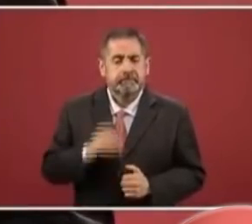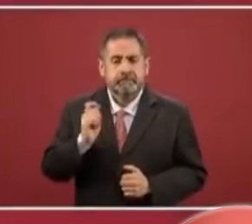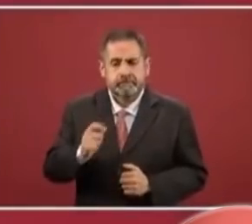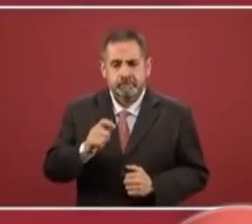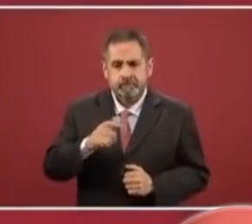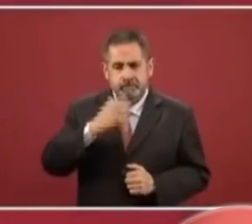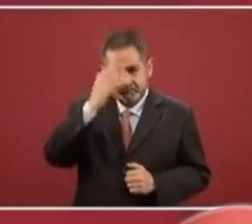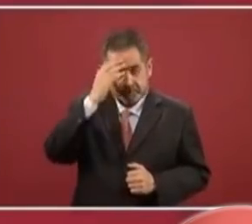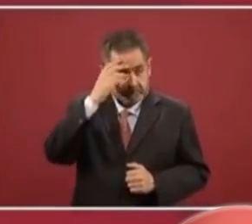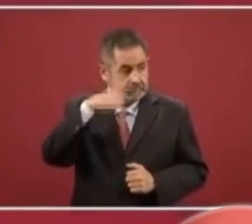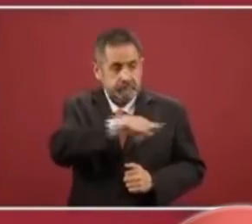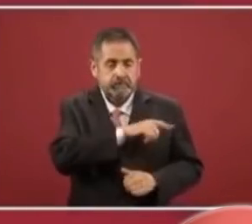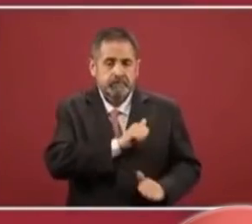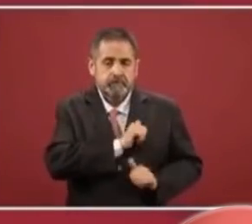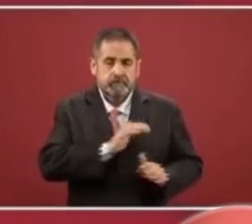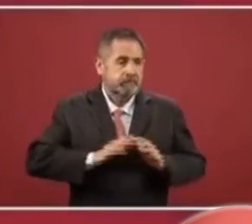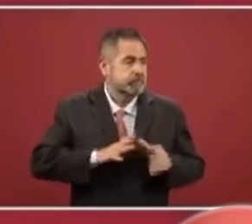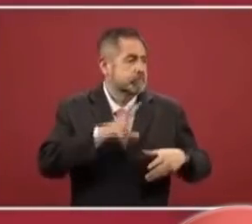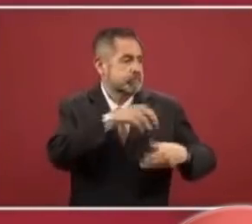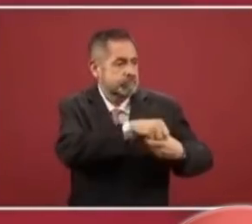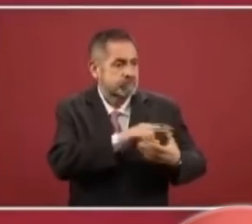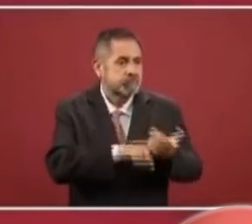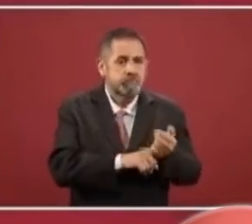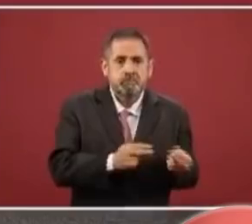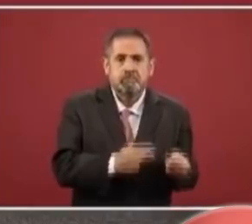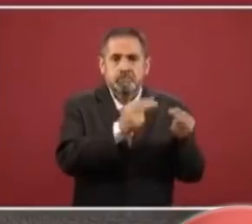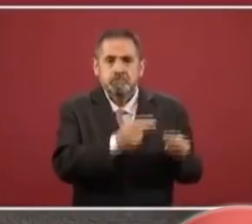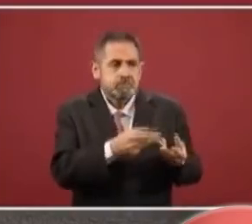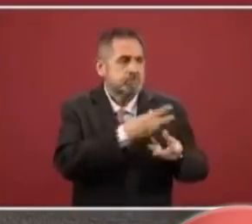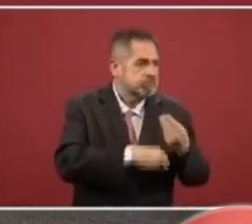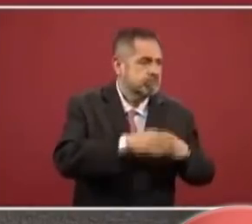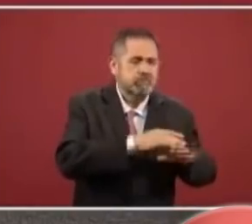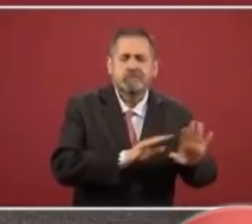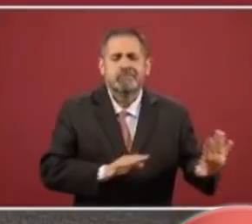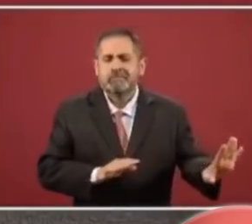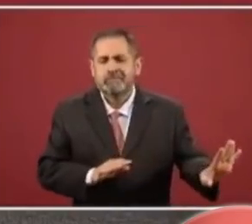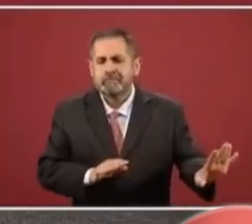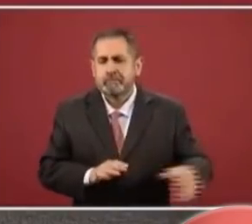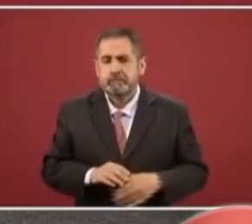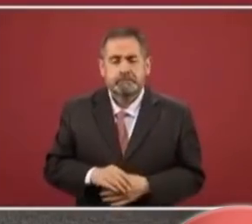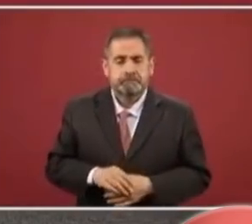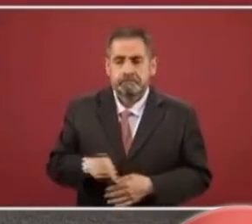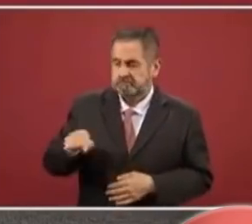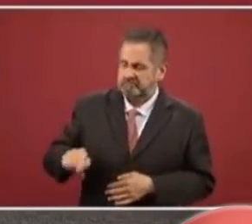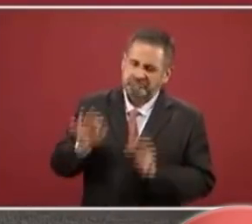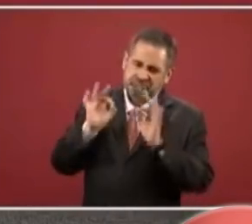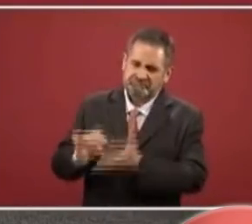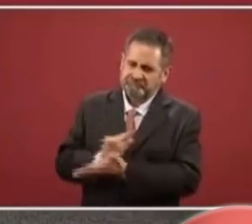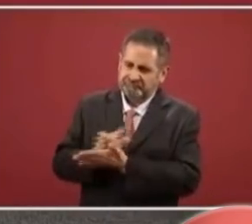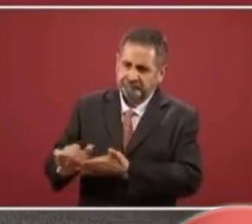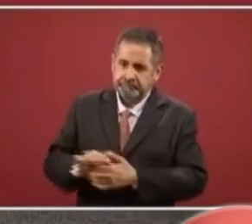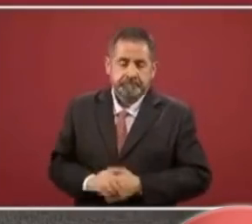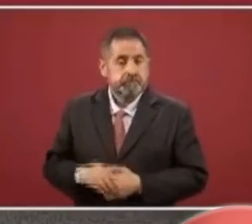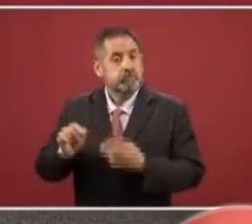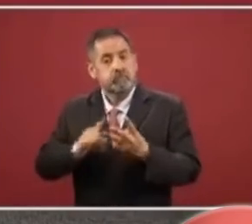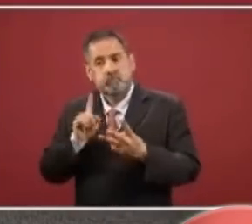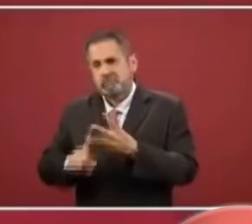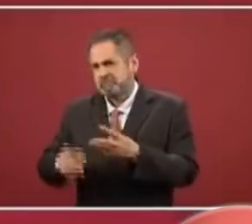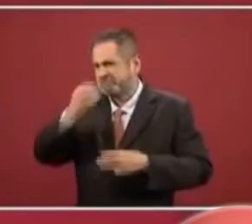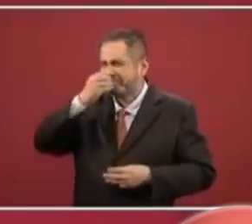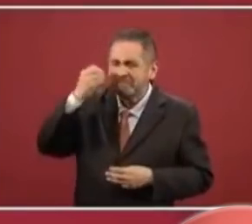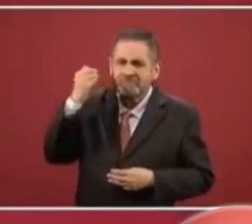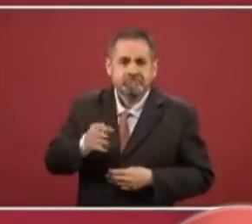parte económica financiera. Cosas buenas también del ejército: